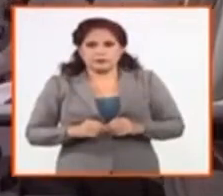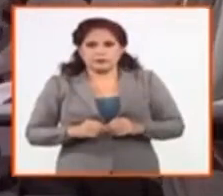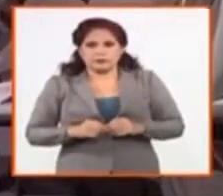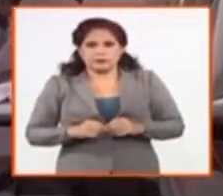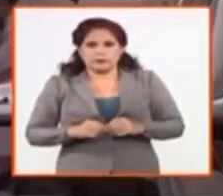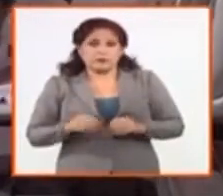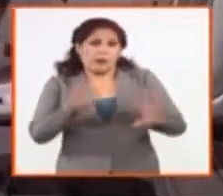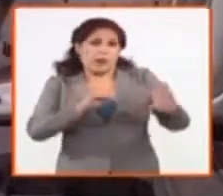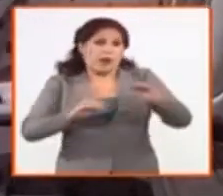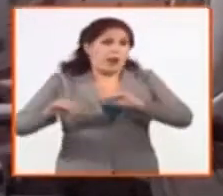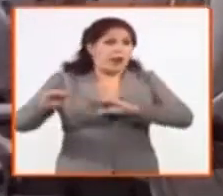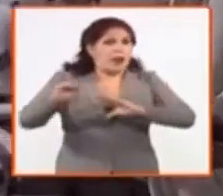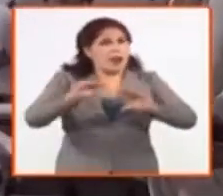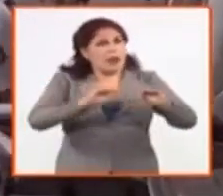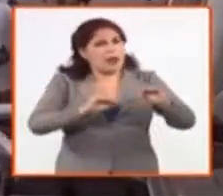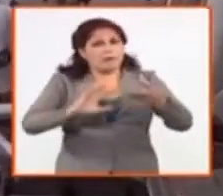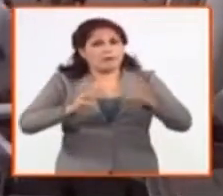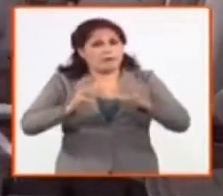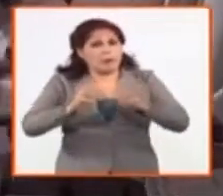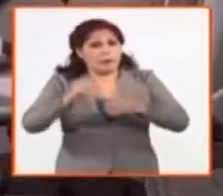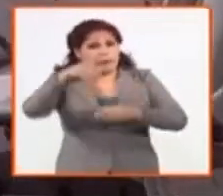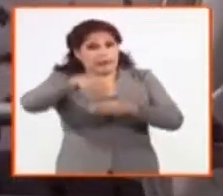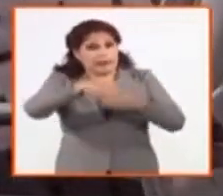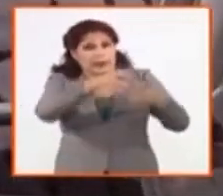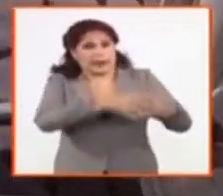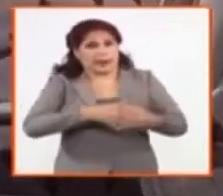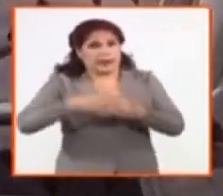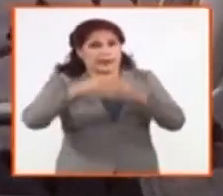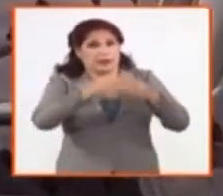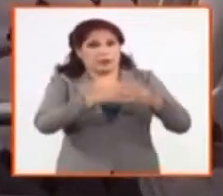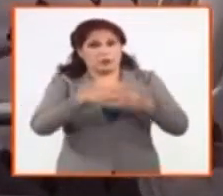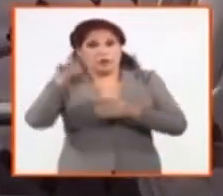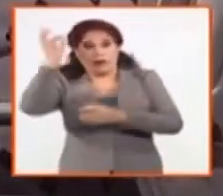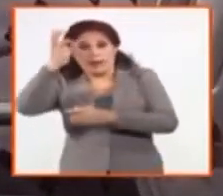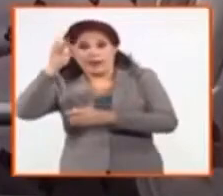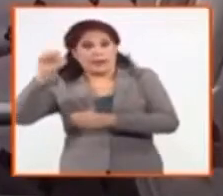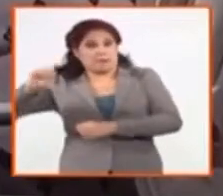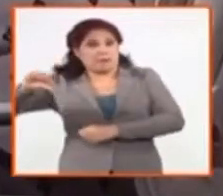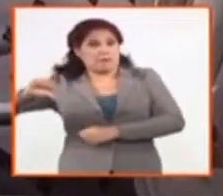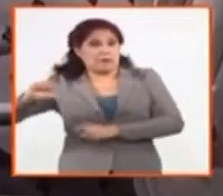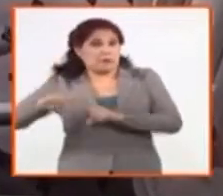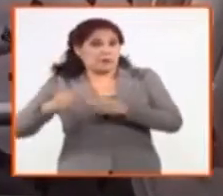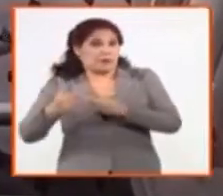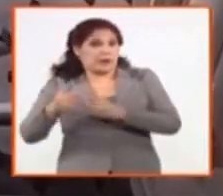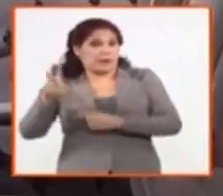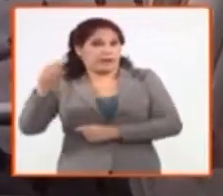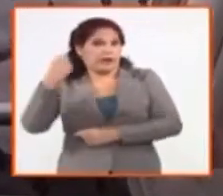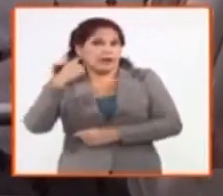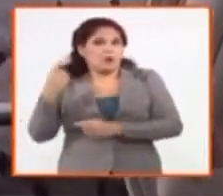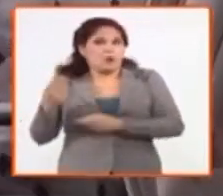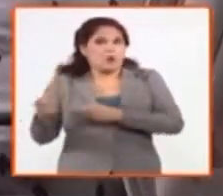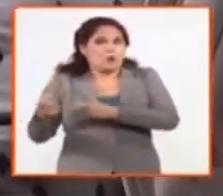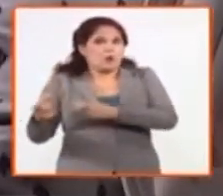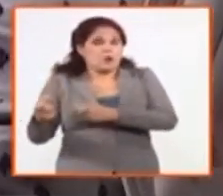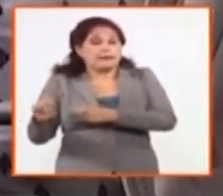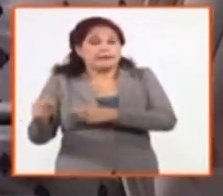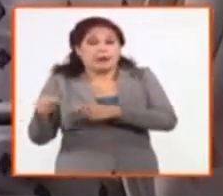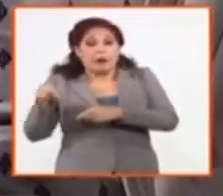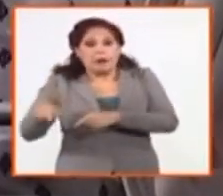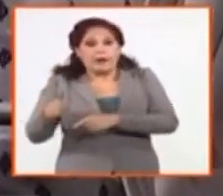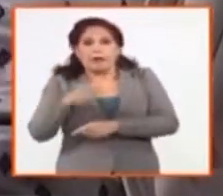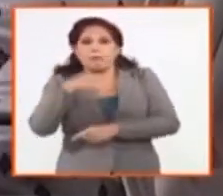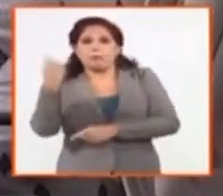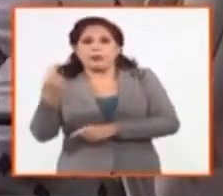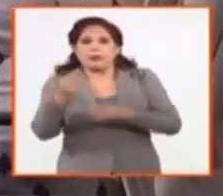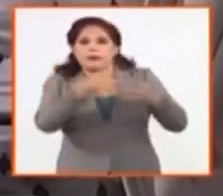decir, tratamiento mediático que se le ha dado al tema de Afganistán y que ha sido un punto negativo para Estados Unidos, todas las